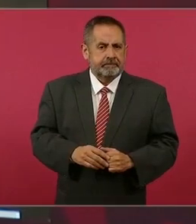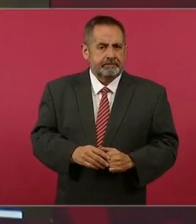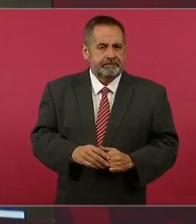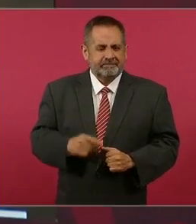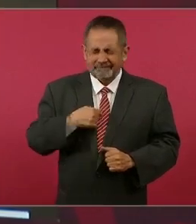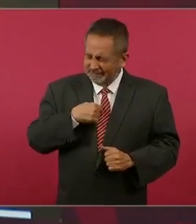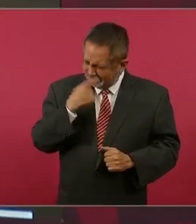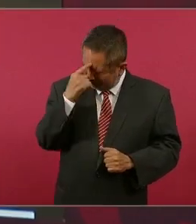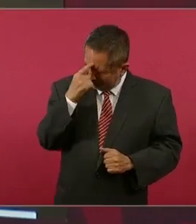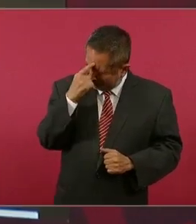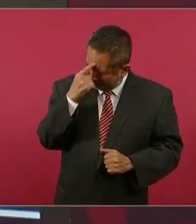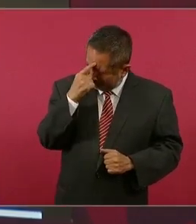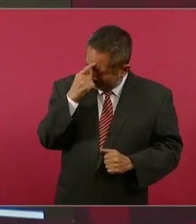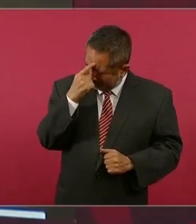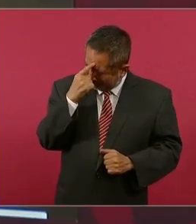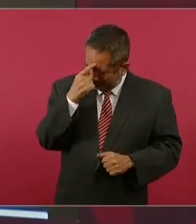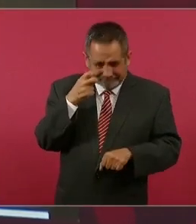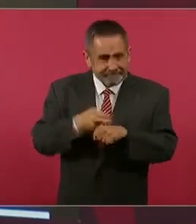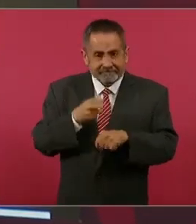me choca,